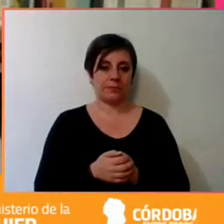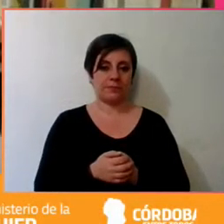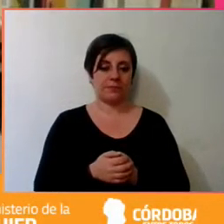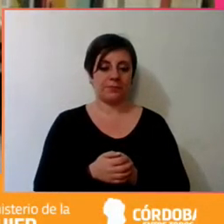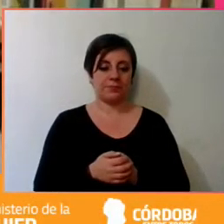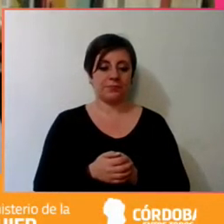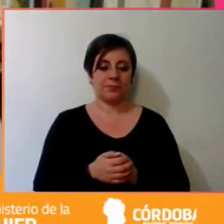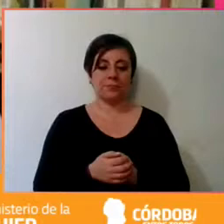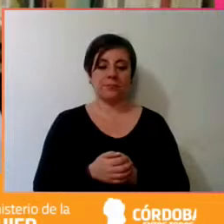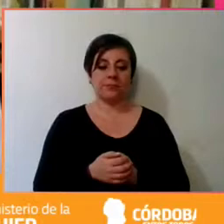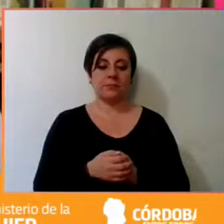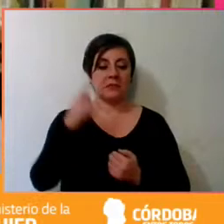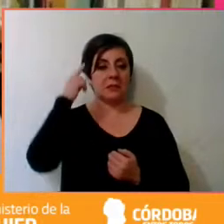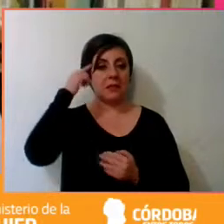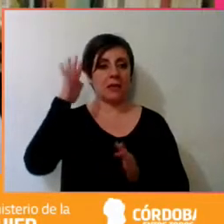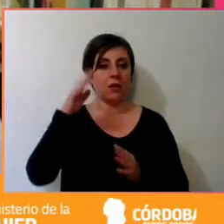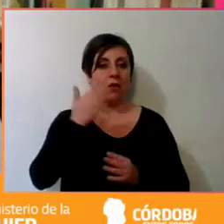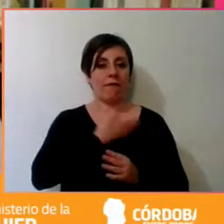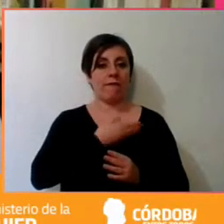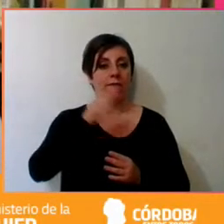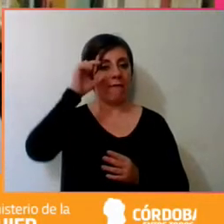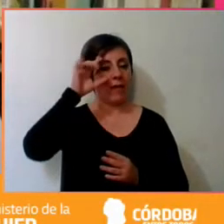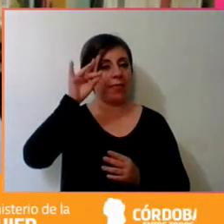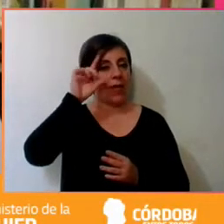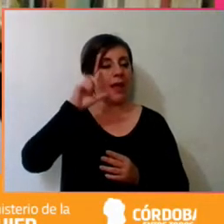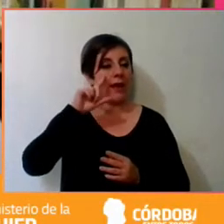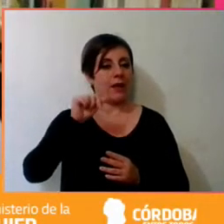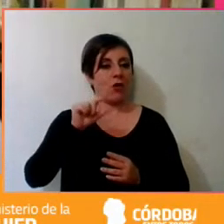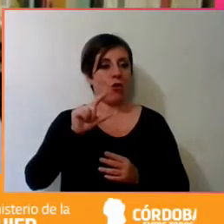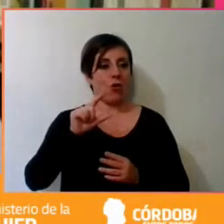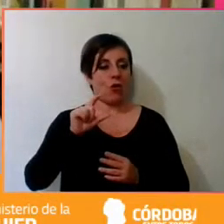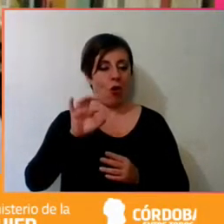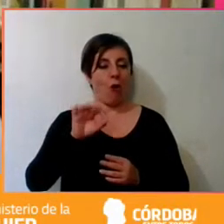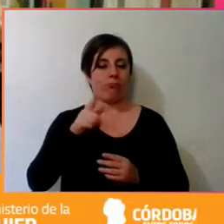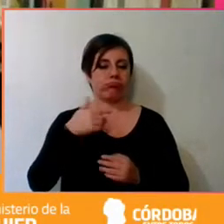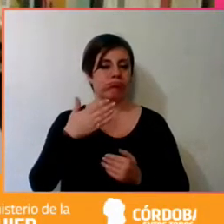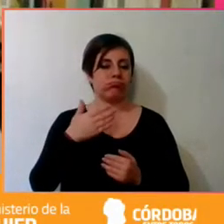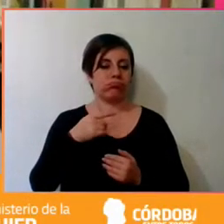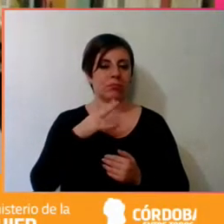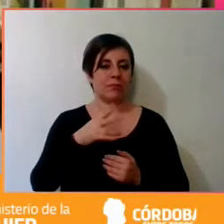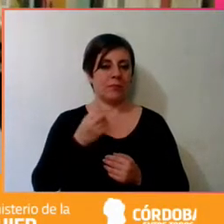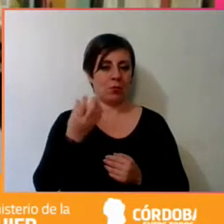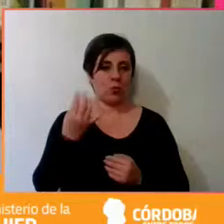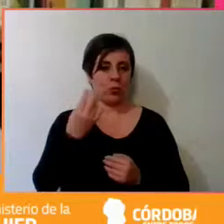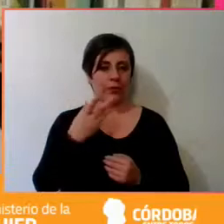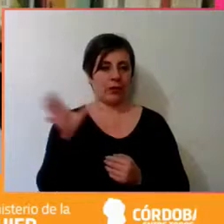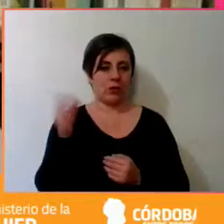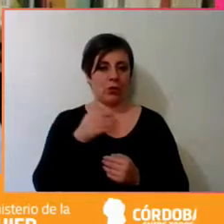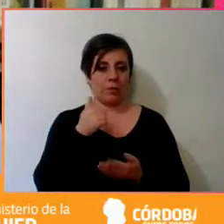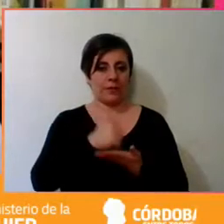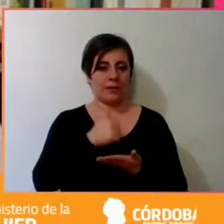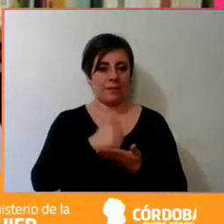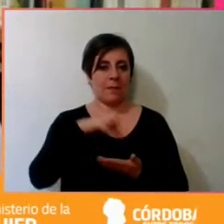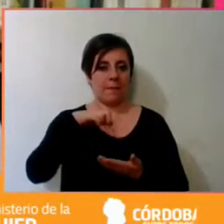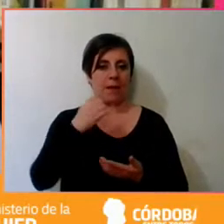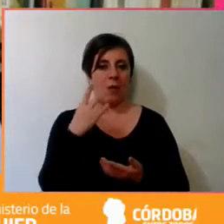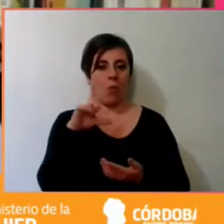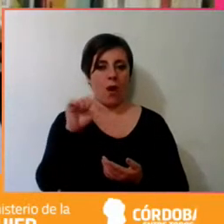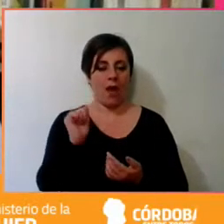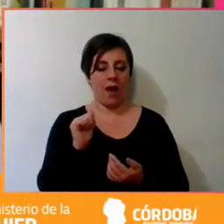que Federico puso muy bien, y que todos los participantes, Paola, la